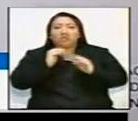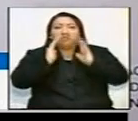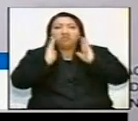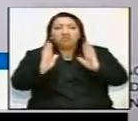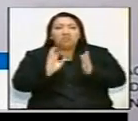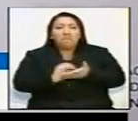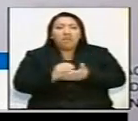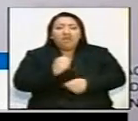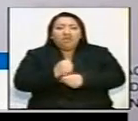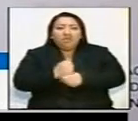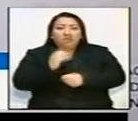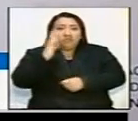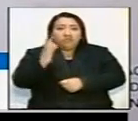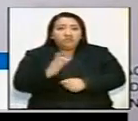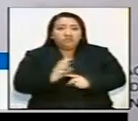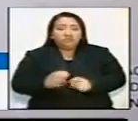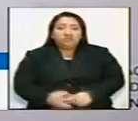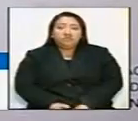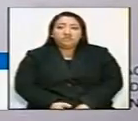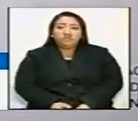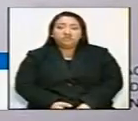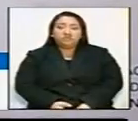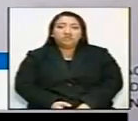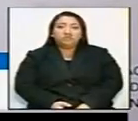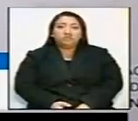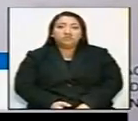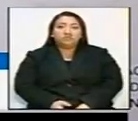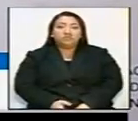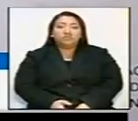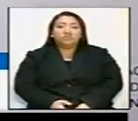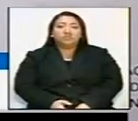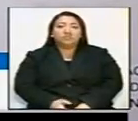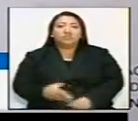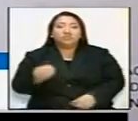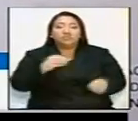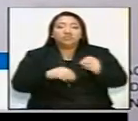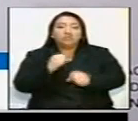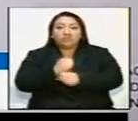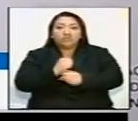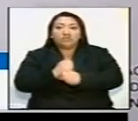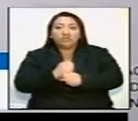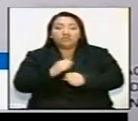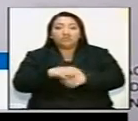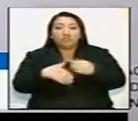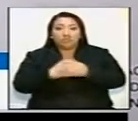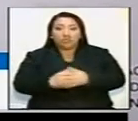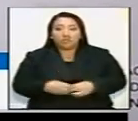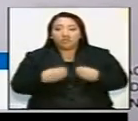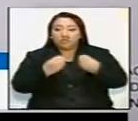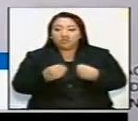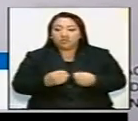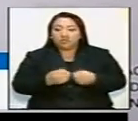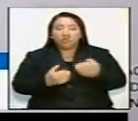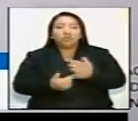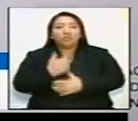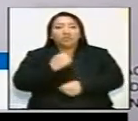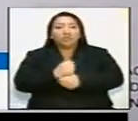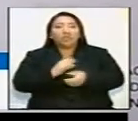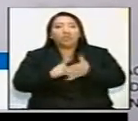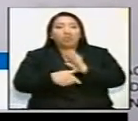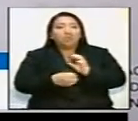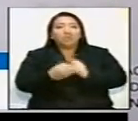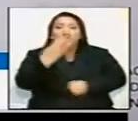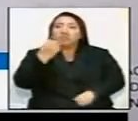más medidas hacia adelante. En la medida que uno va implementando el Plan Nacional de Competitividad y Productividad, nuevos retos van a aparecer y